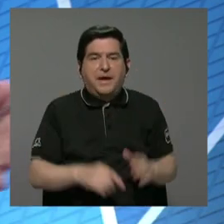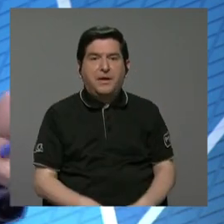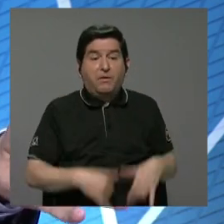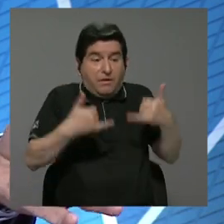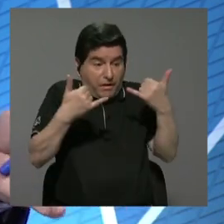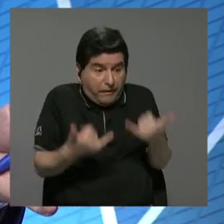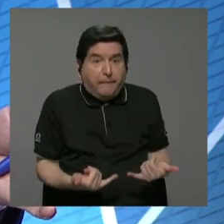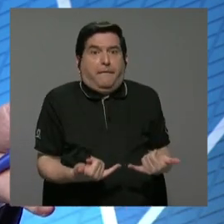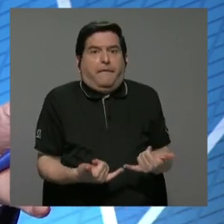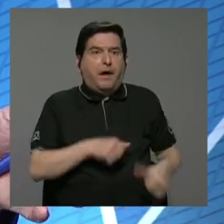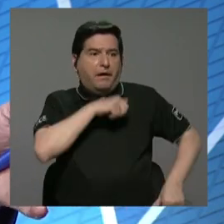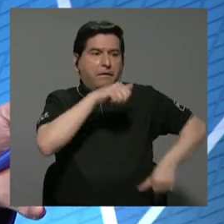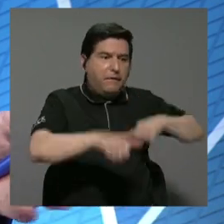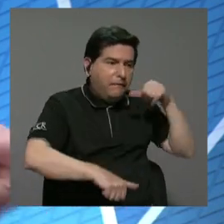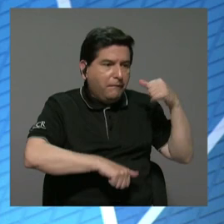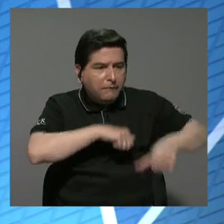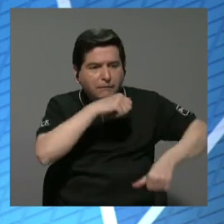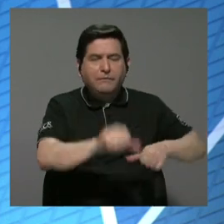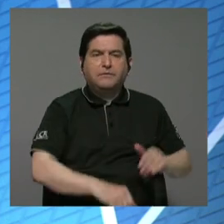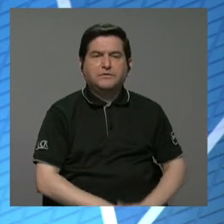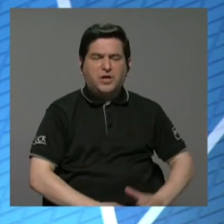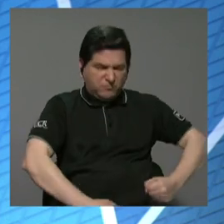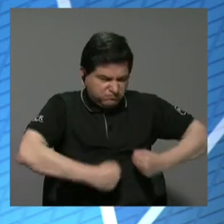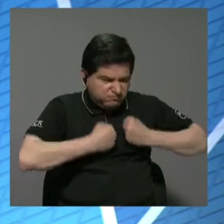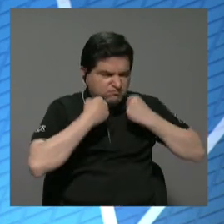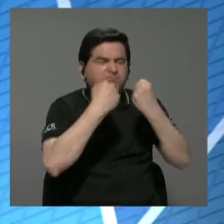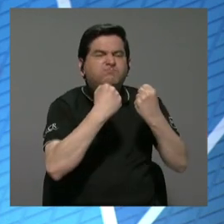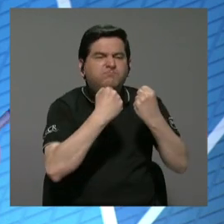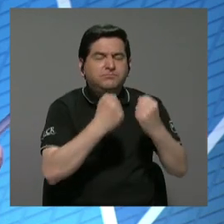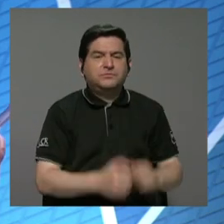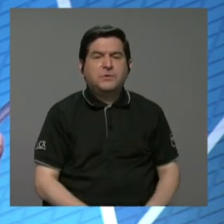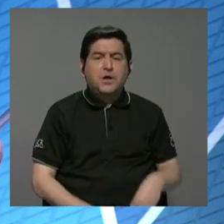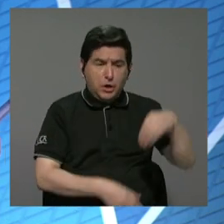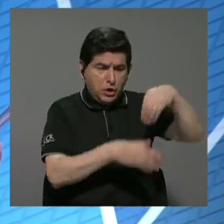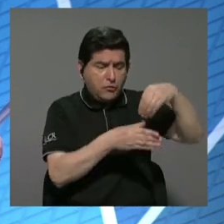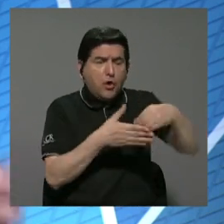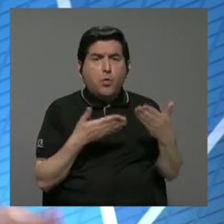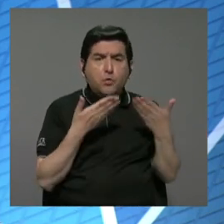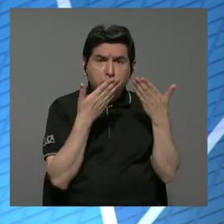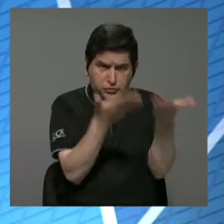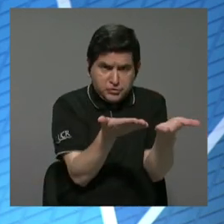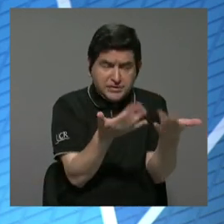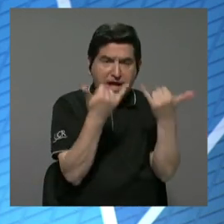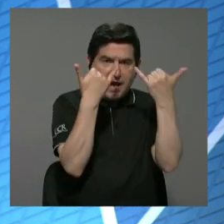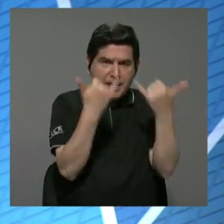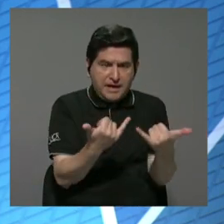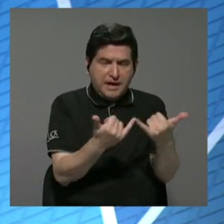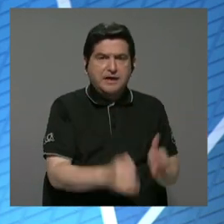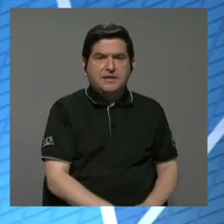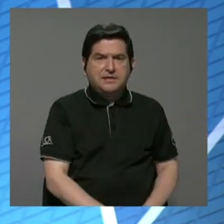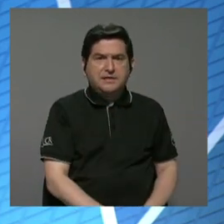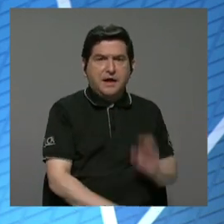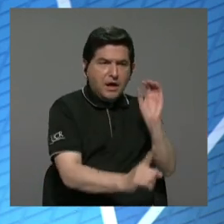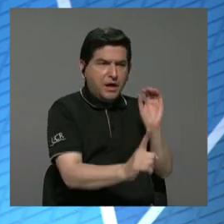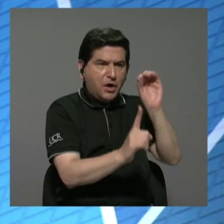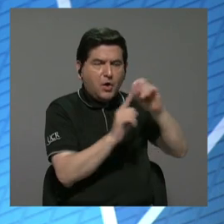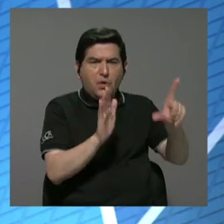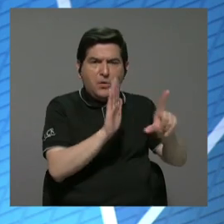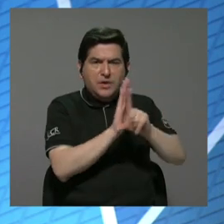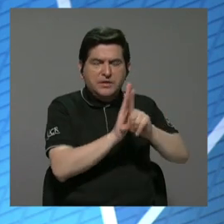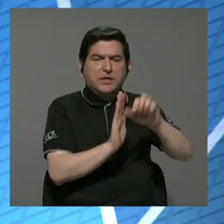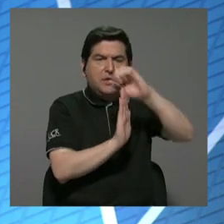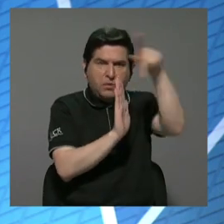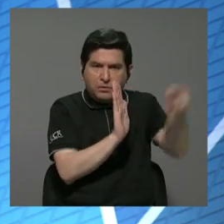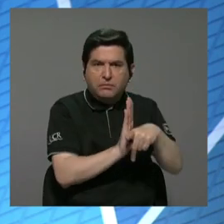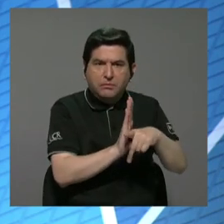acá luchando porque se fortalezca y porque se le den los recursos que de por sí ya están destinados por ley en la